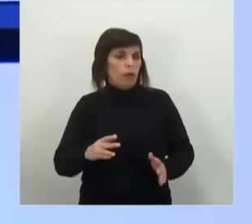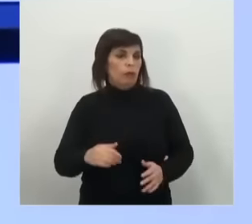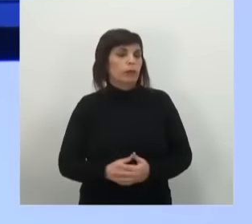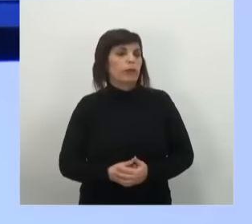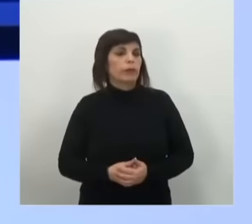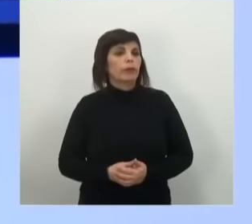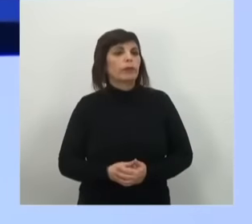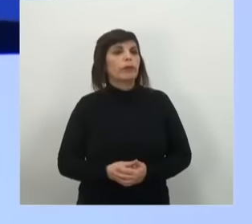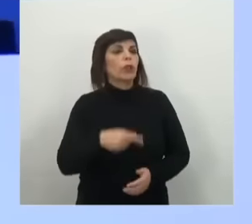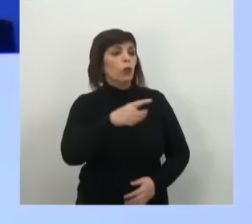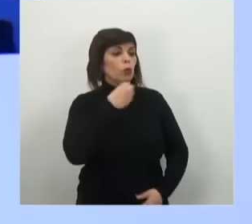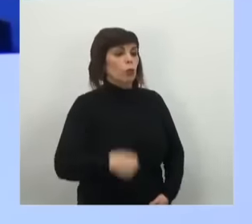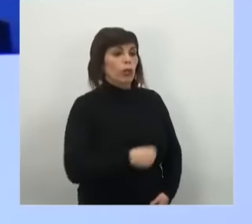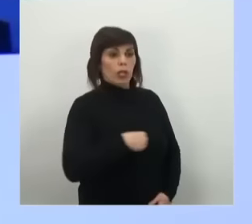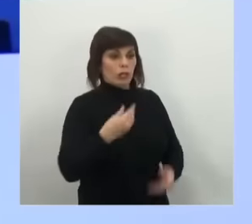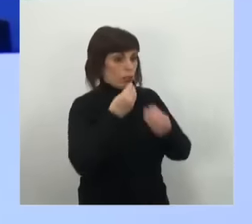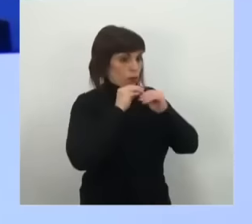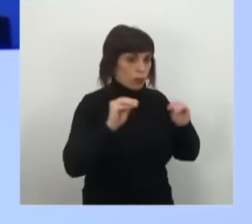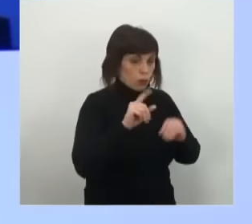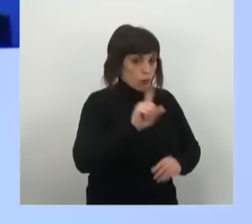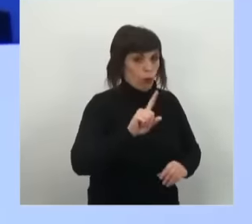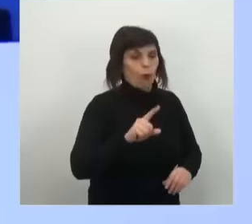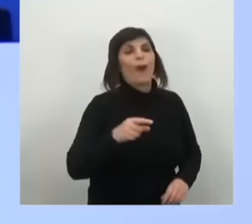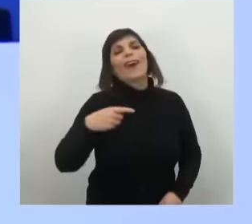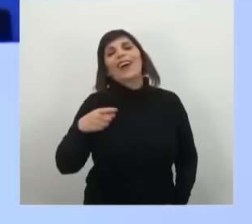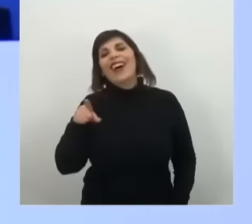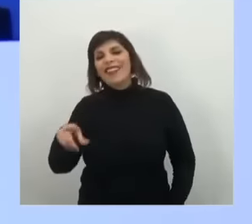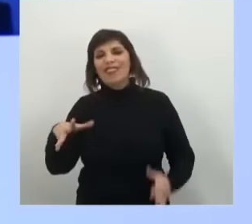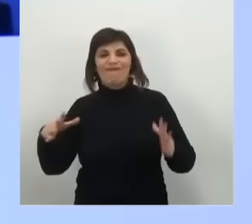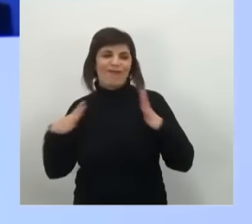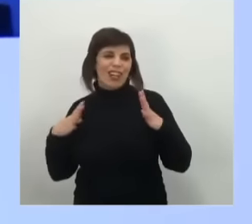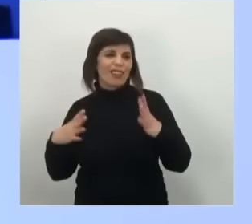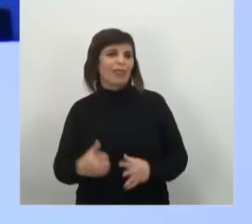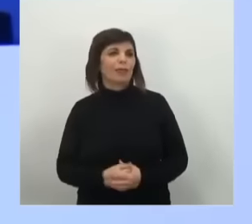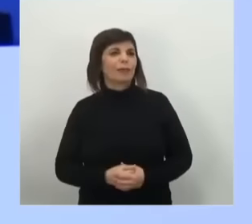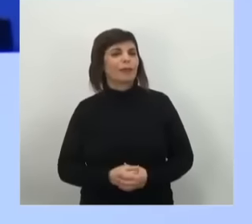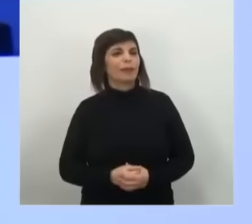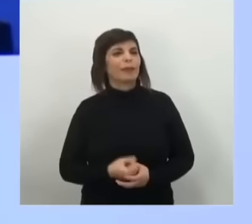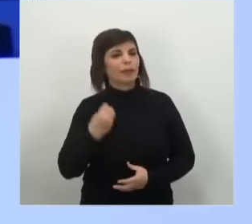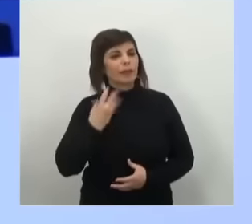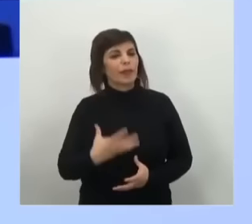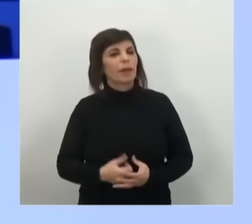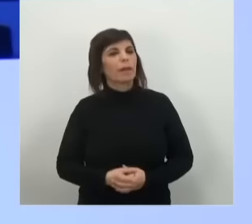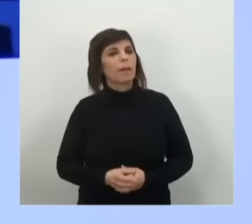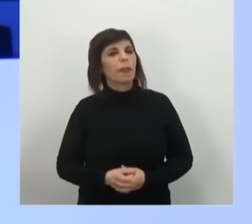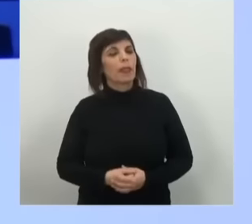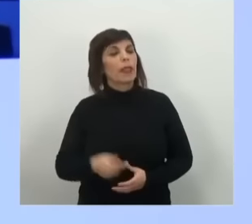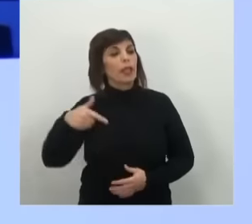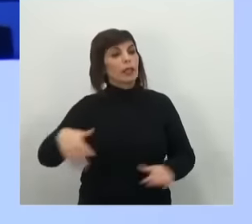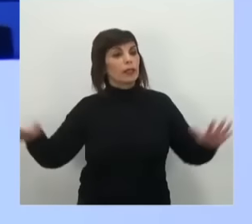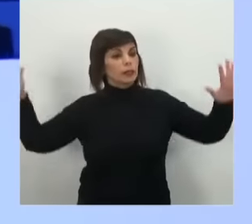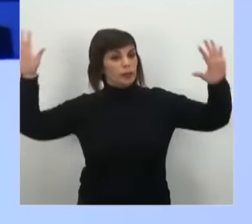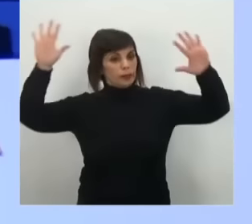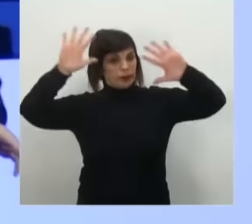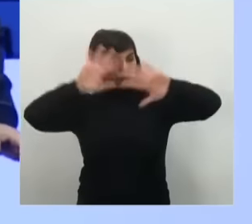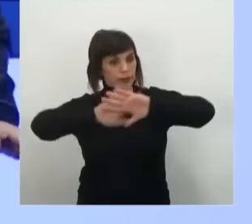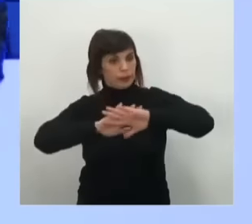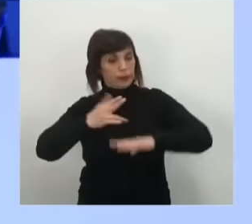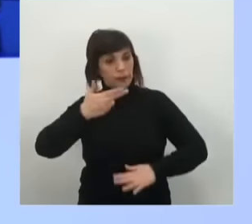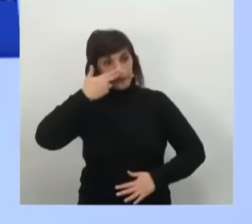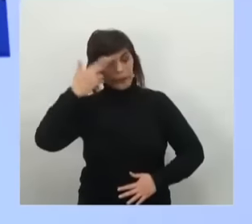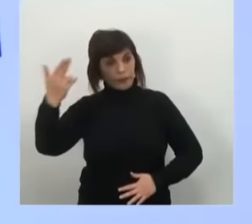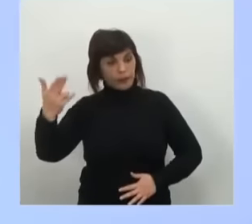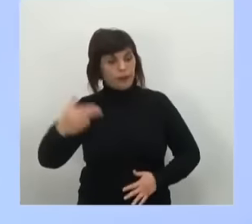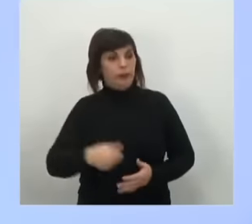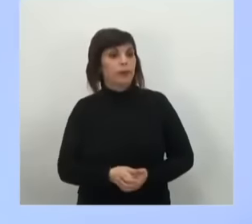pero te confieso una cosa te va a encantar de acuerdo queridos o qué esta noche tenemos visitas